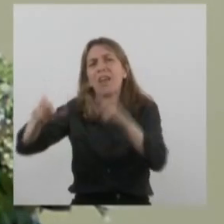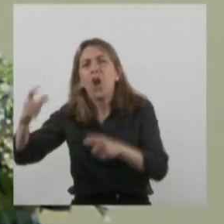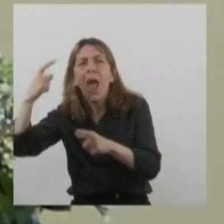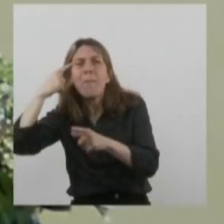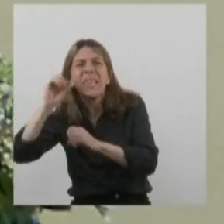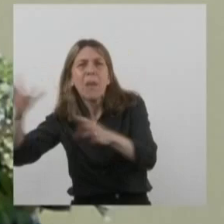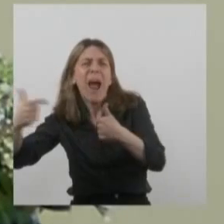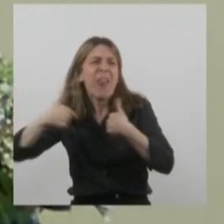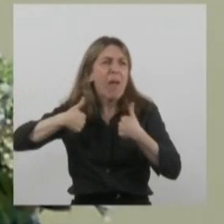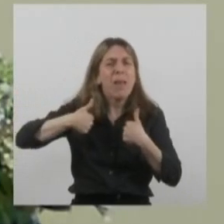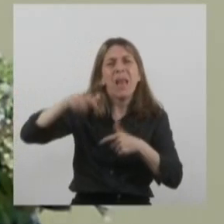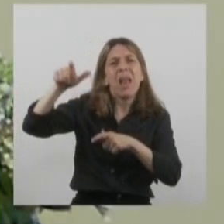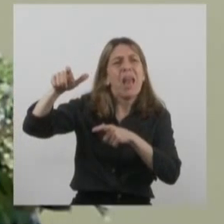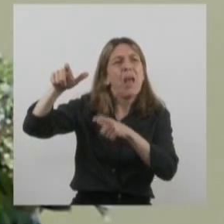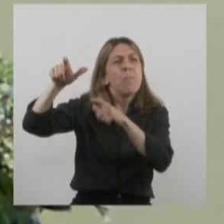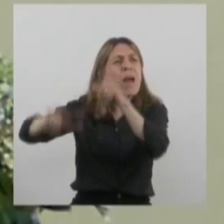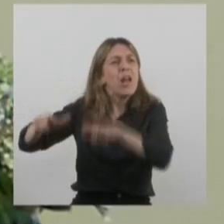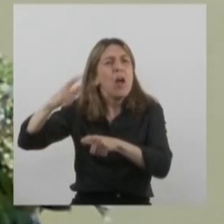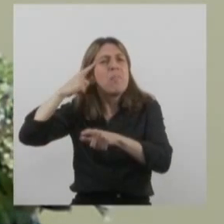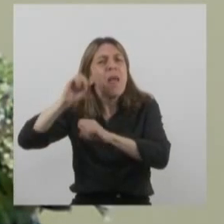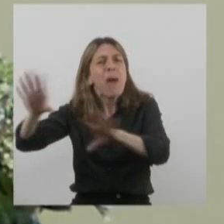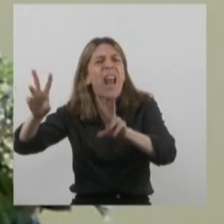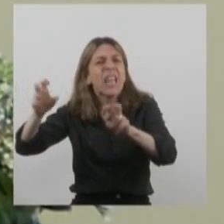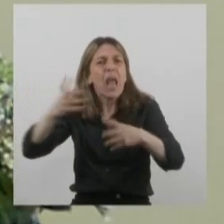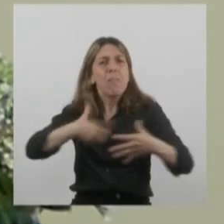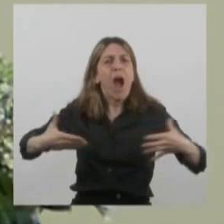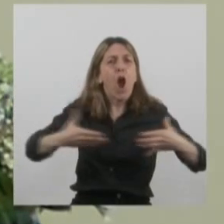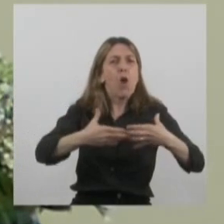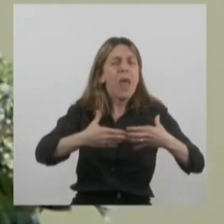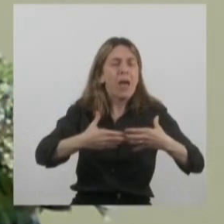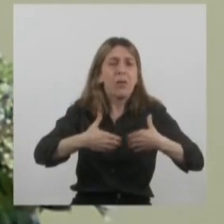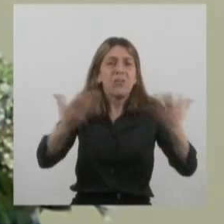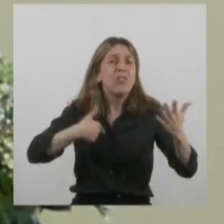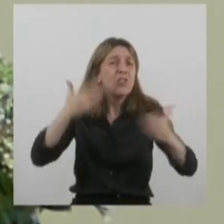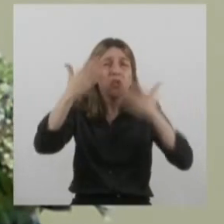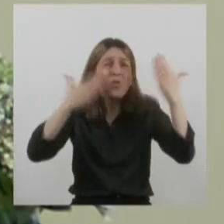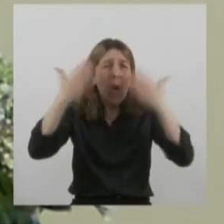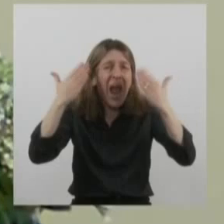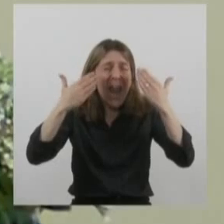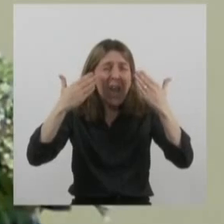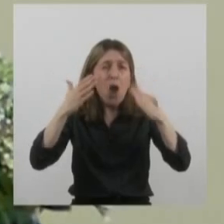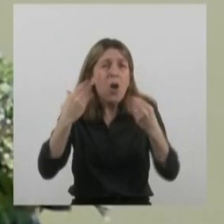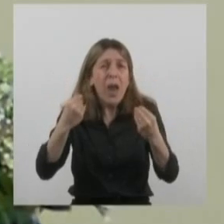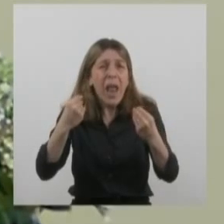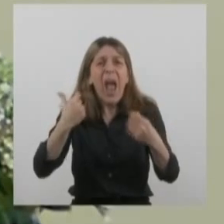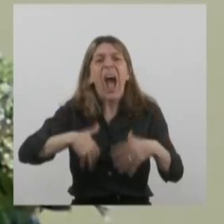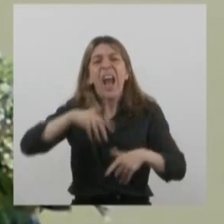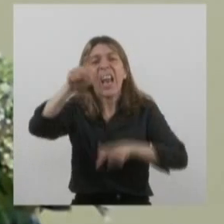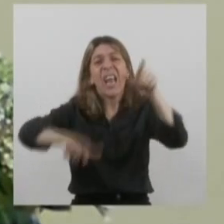el gobierno, sobre nuestros compañeros. En verdad, nada añoramos más que la unidad de los argentinos.